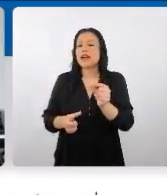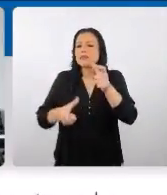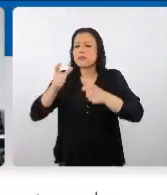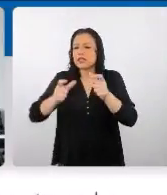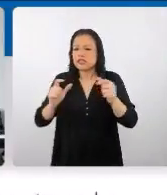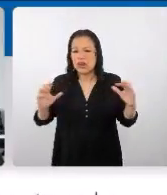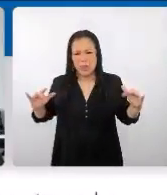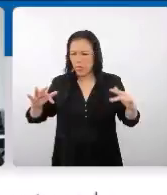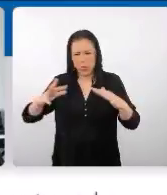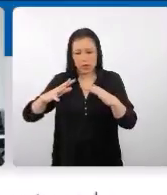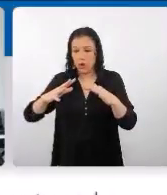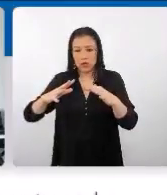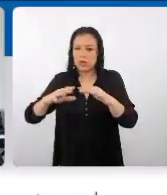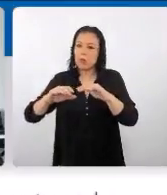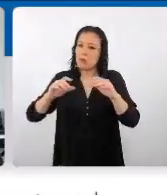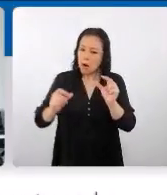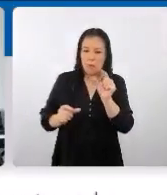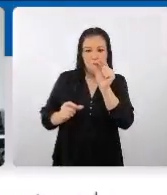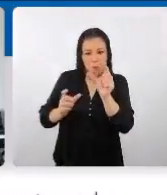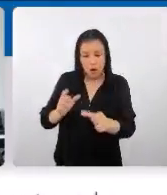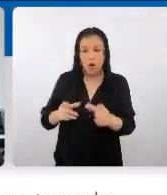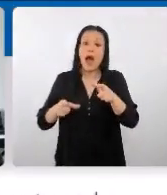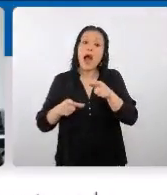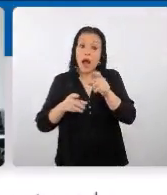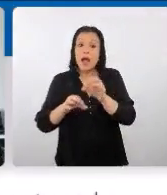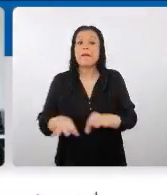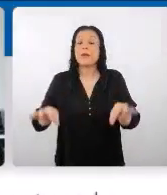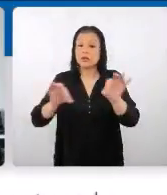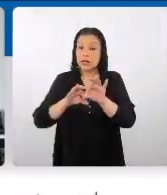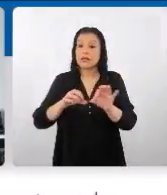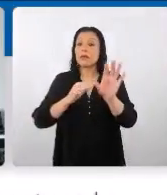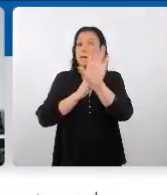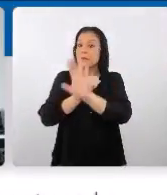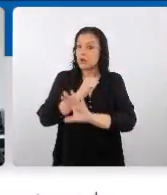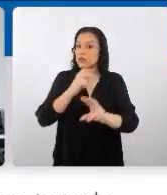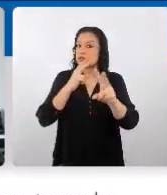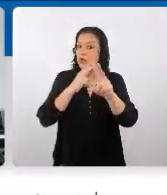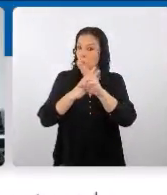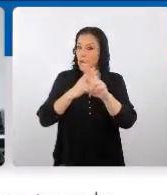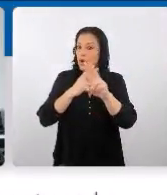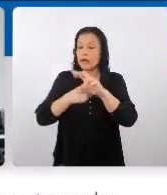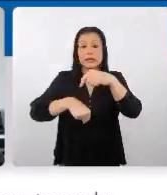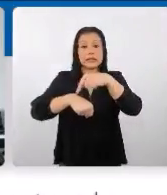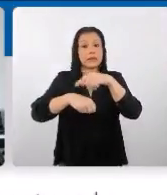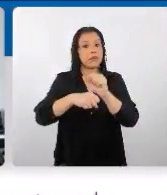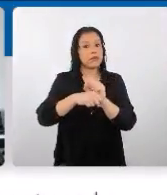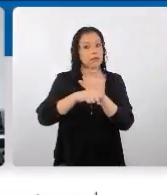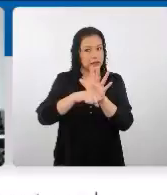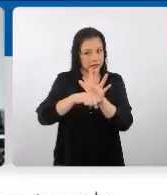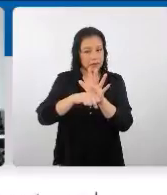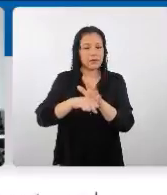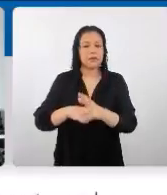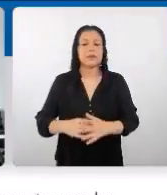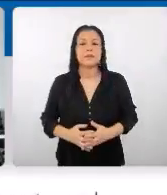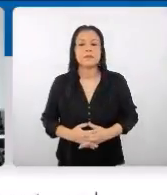los grupos, también es importante como parte de los cuidados en época de pandemia.